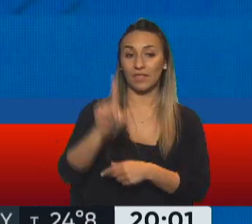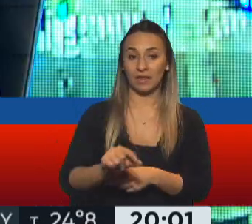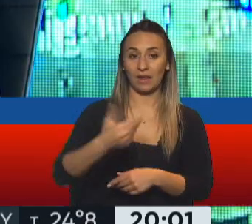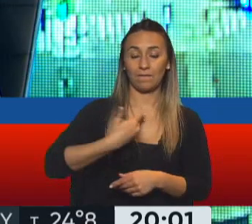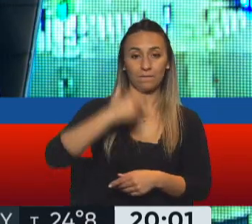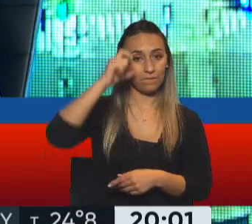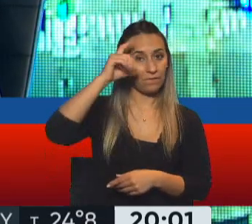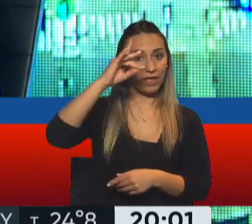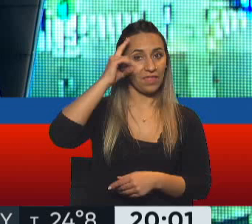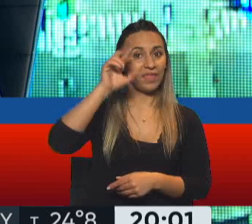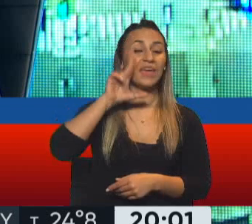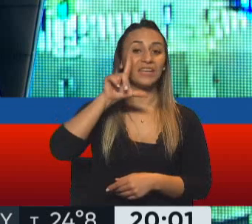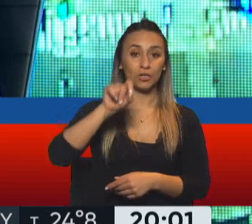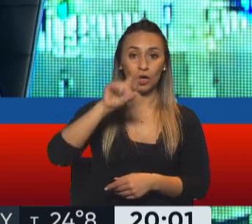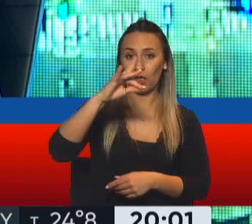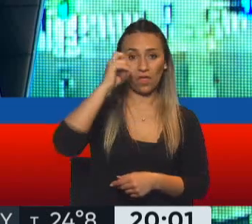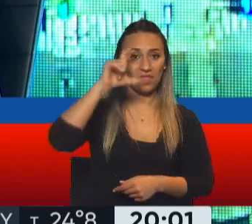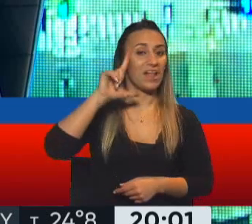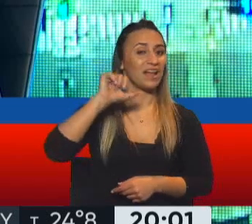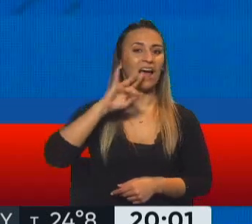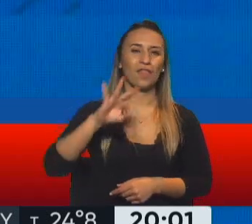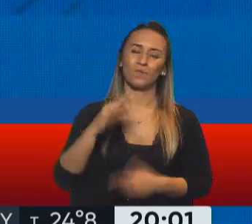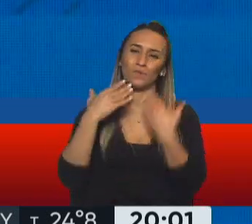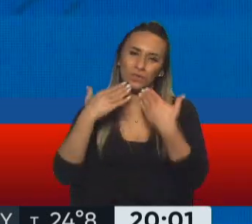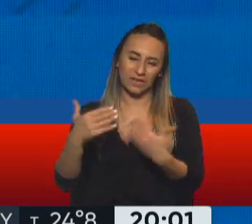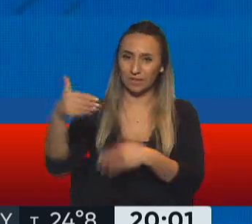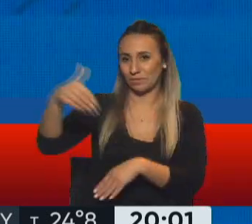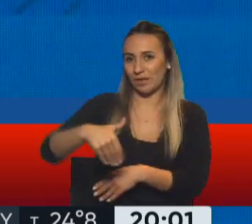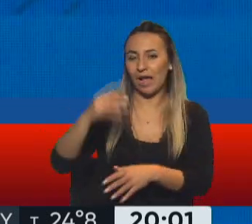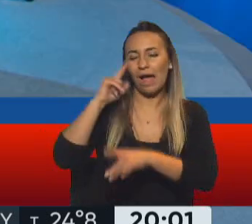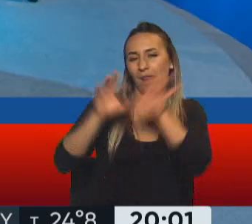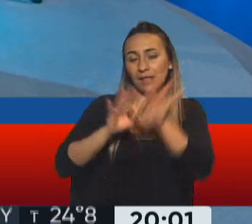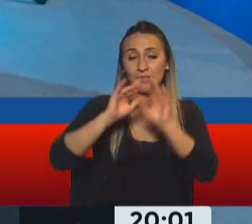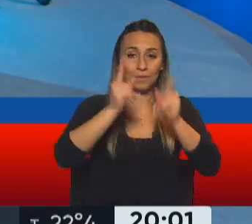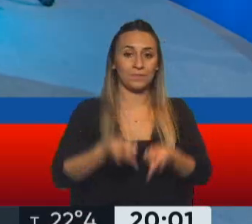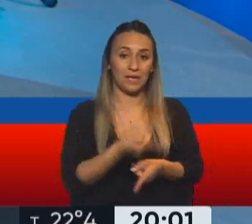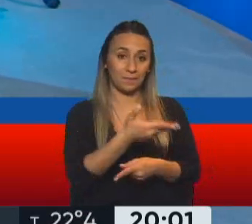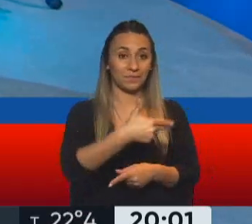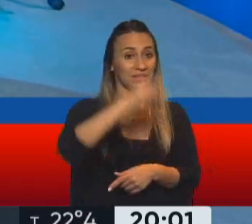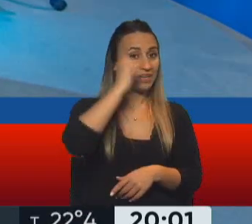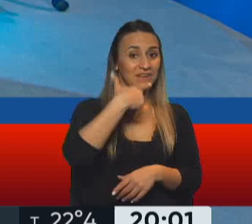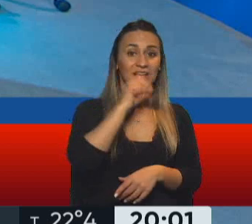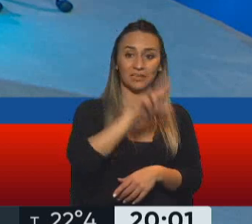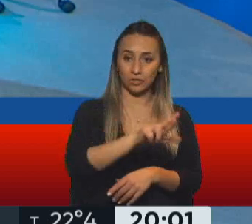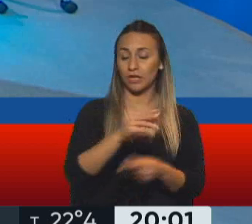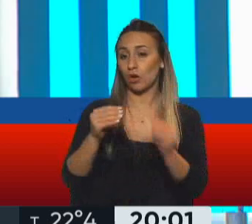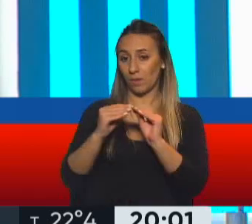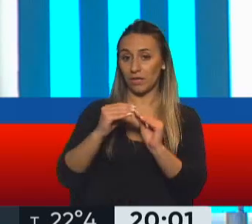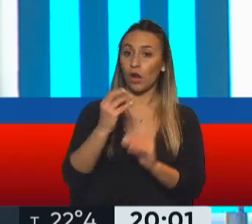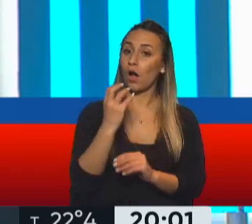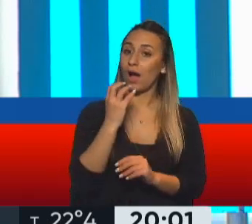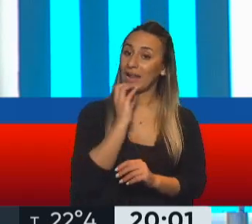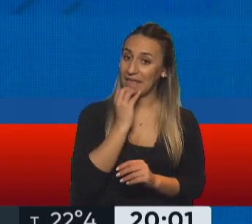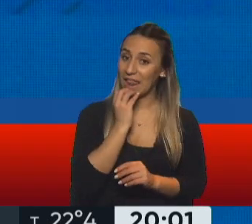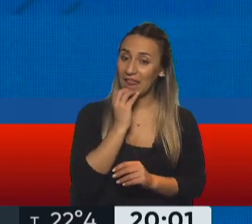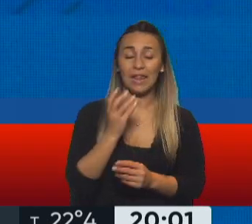nuestra mesa. Bienvenido, gracias por estar aquí para analizar, bueno, tanto que ha pasado. Está Néstor Espósito, por supuesto, aquí también, y Ariel. Bueno, voy a abrir